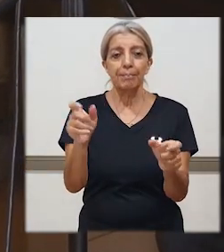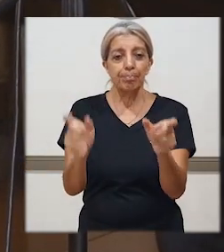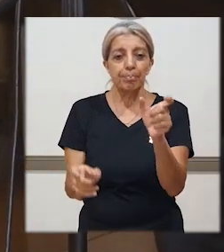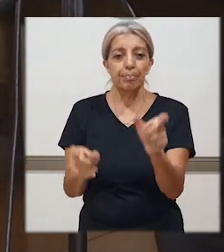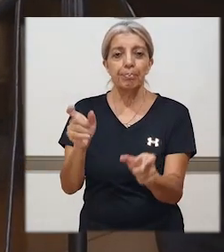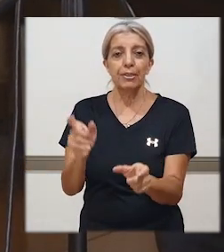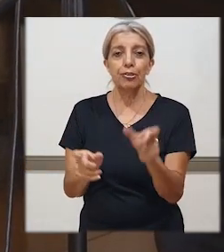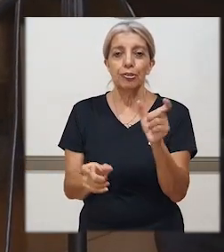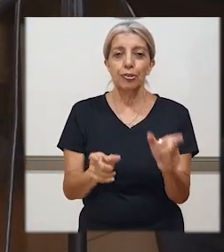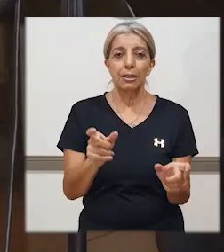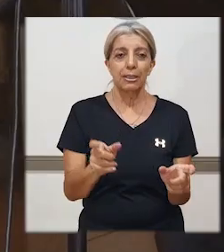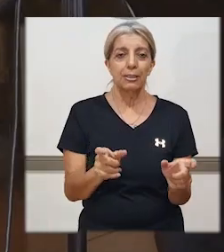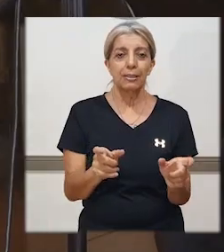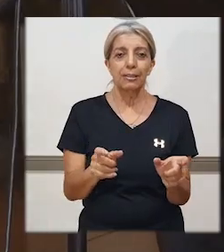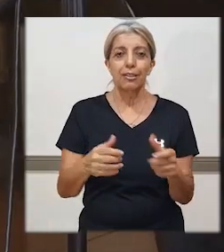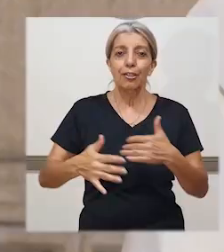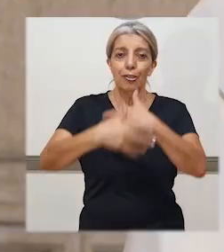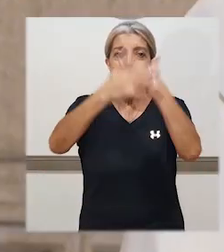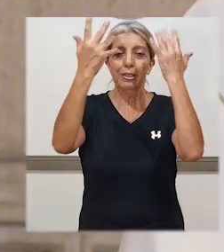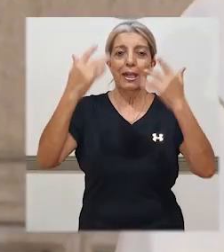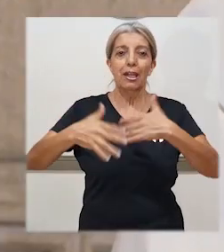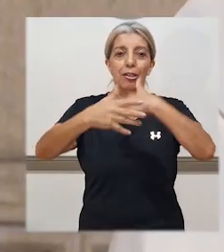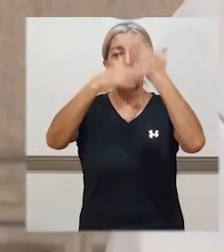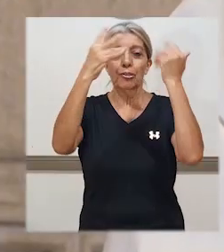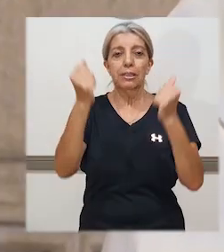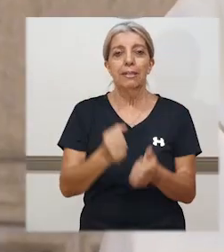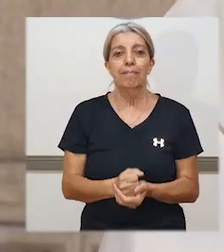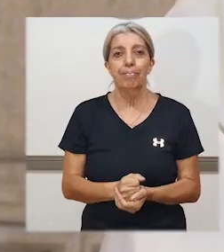a los hombres paz.